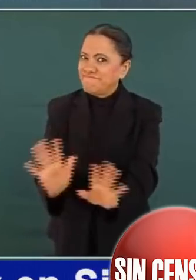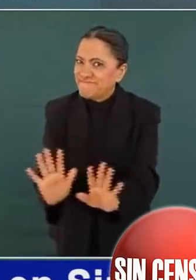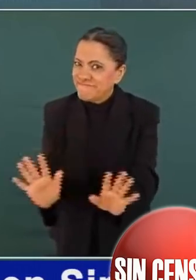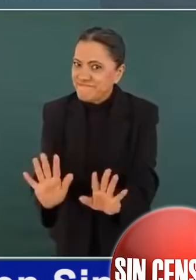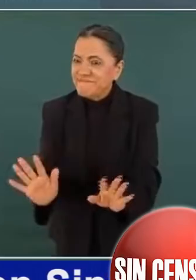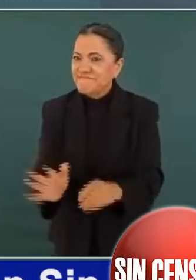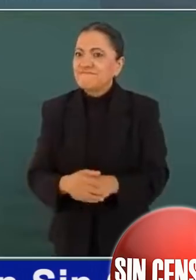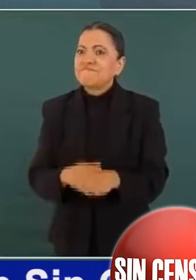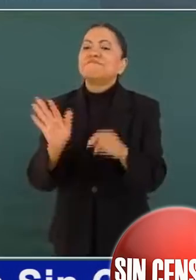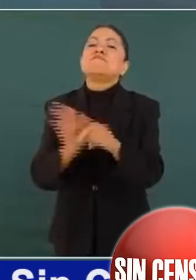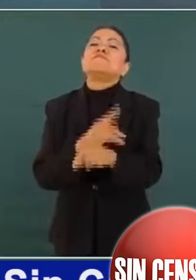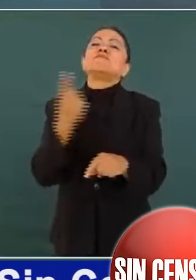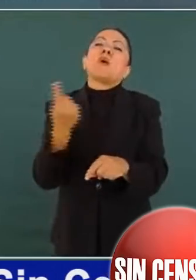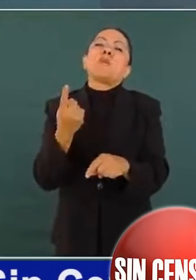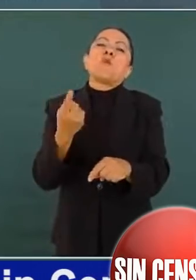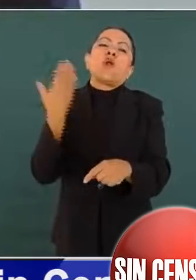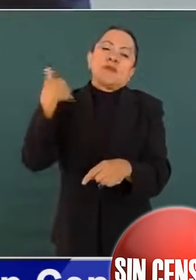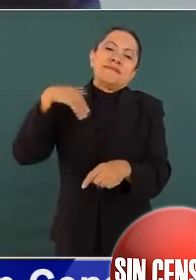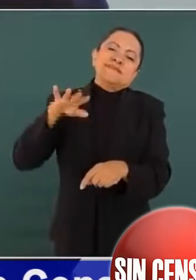porque hubo